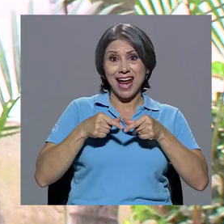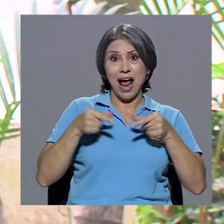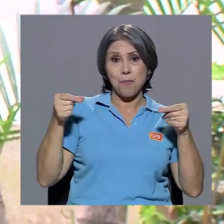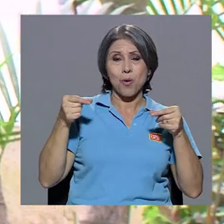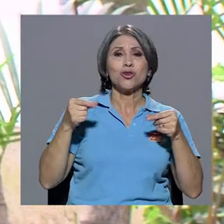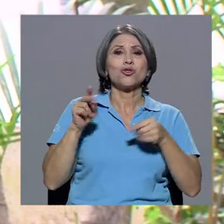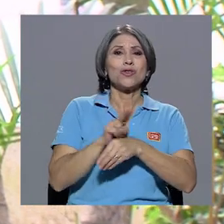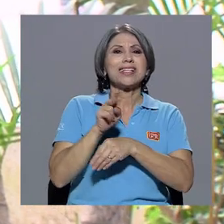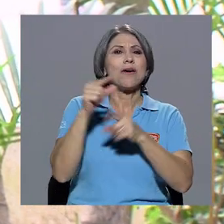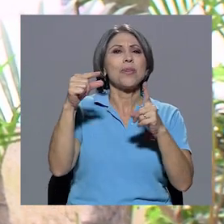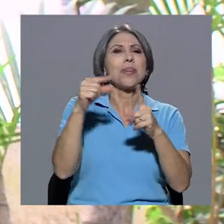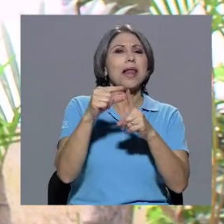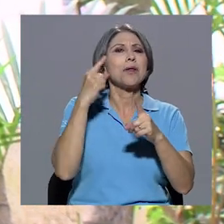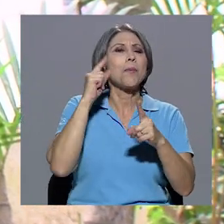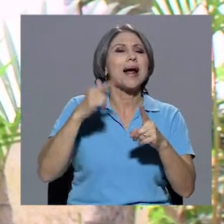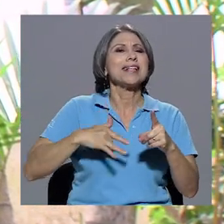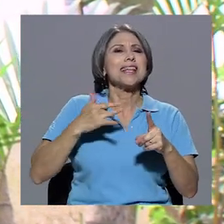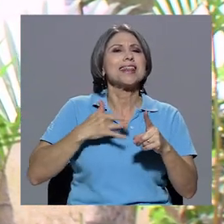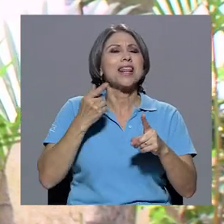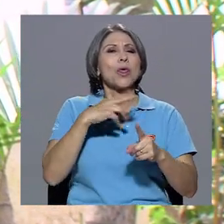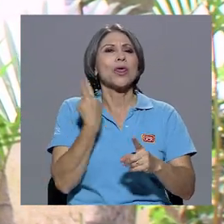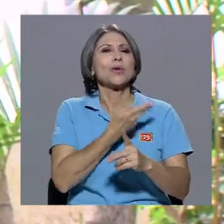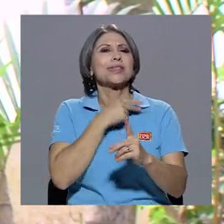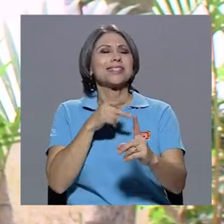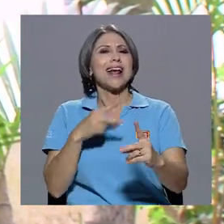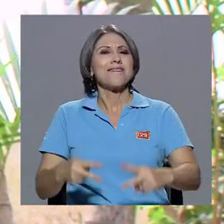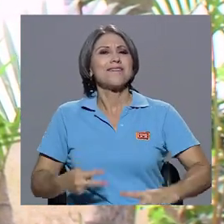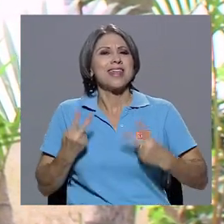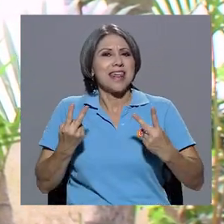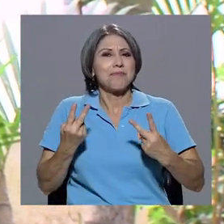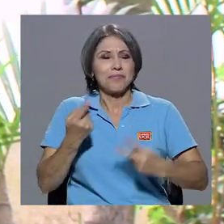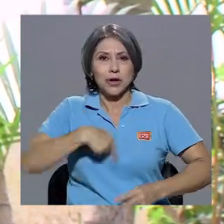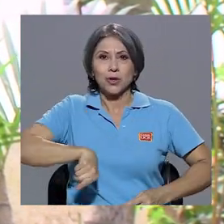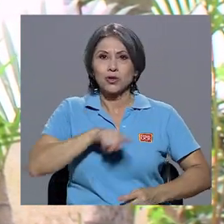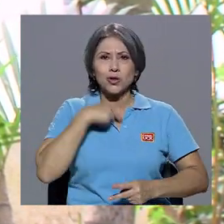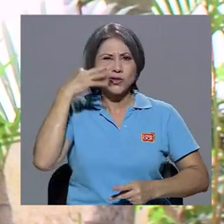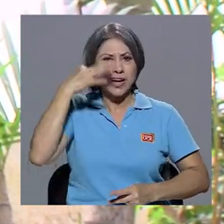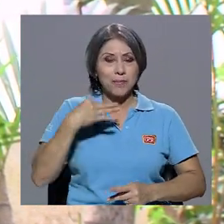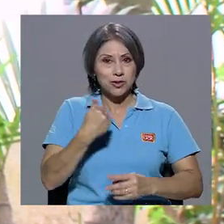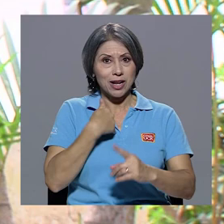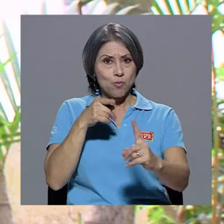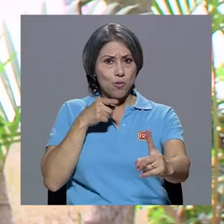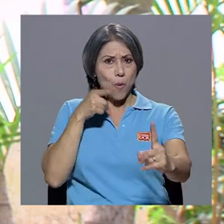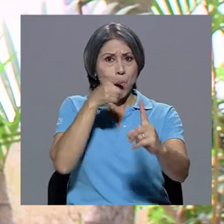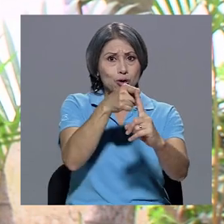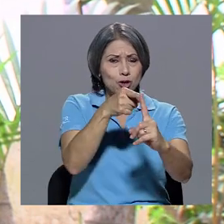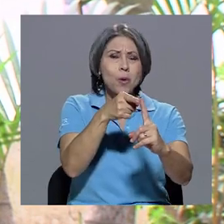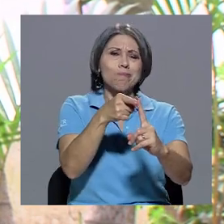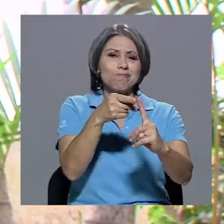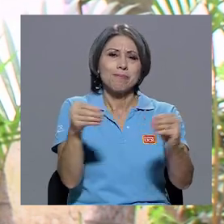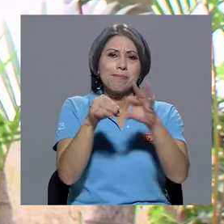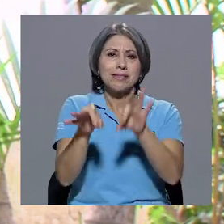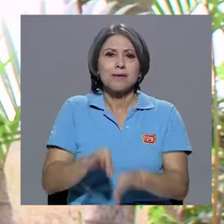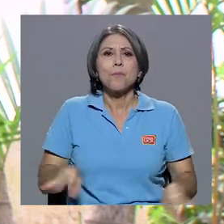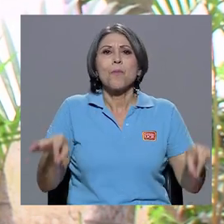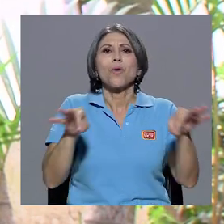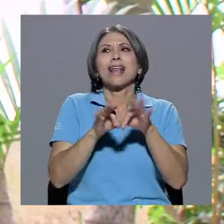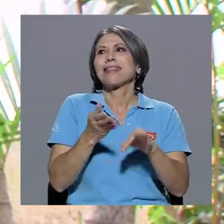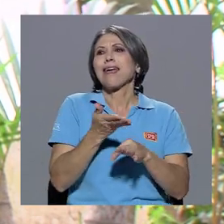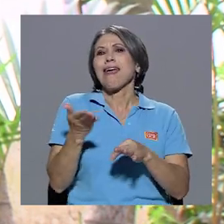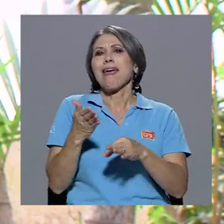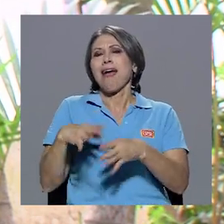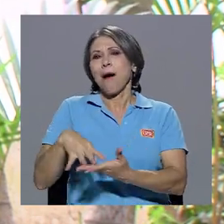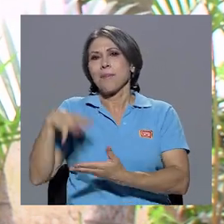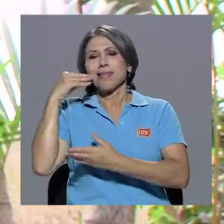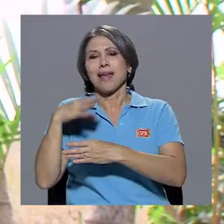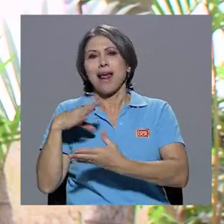Okinawa, para explicar cuál es el sentido de nuestra vida. Entonces, nosotros consideramos que tener un propósito es mucho más importante que aprender a cuidar